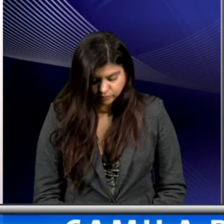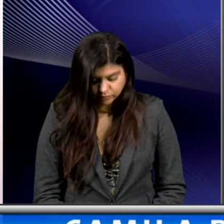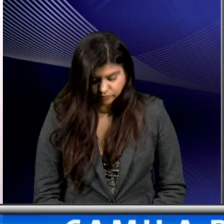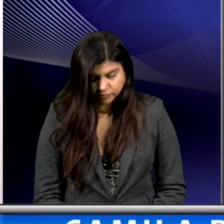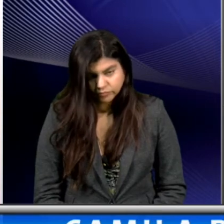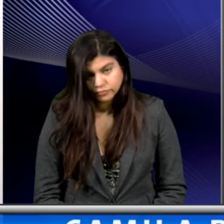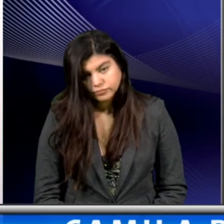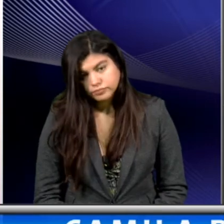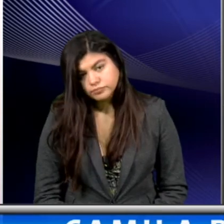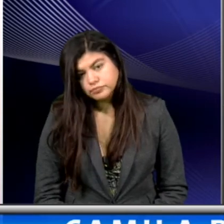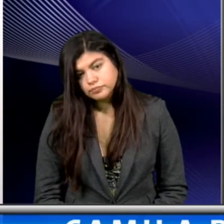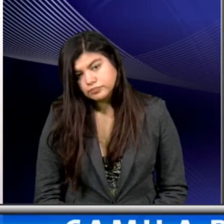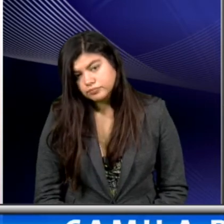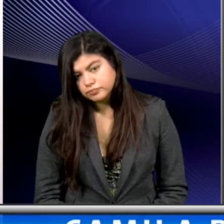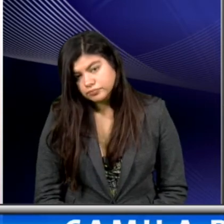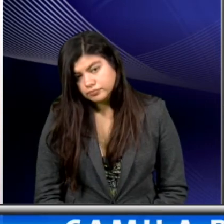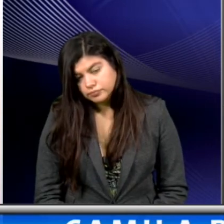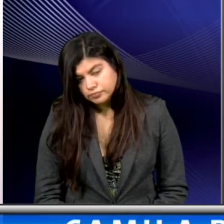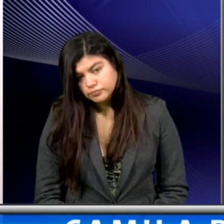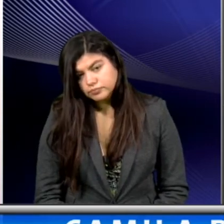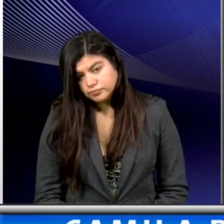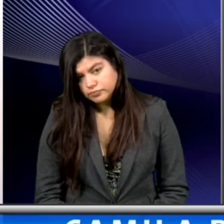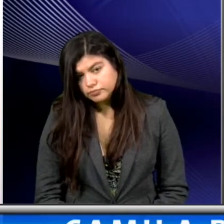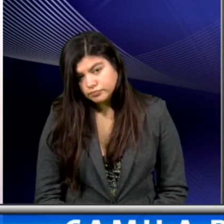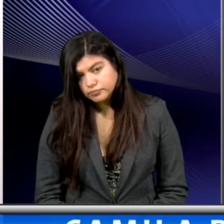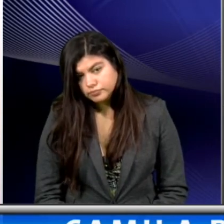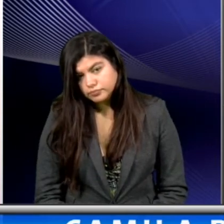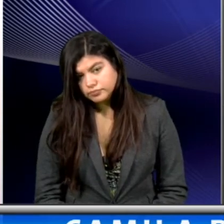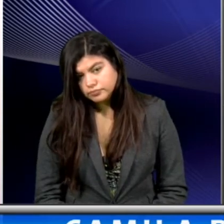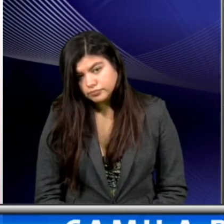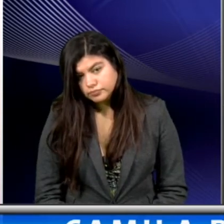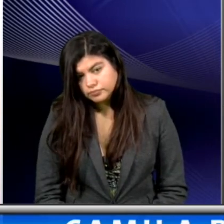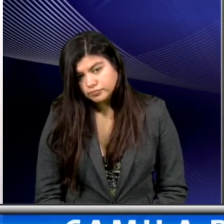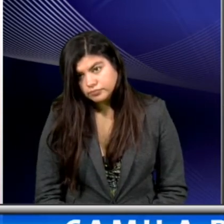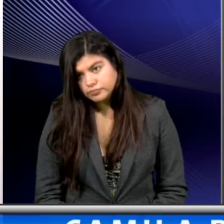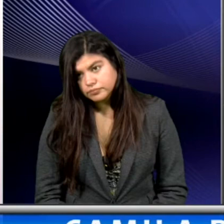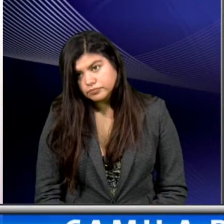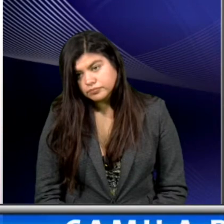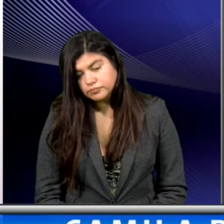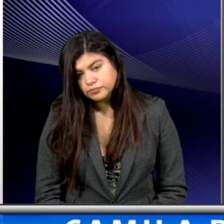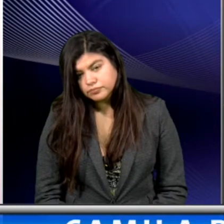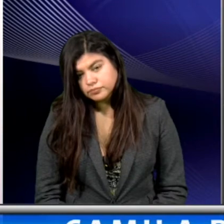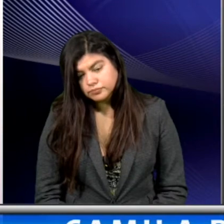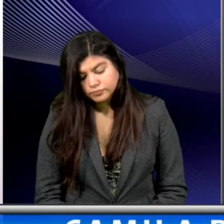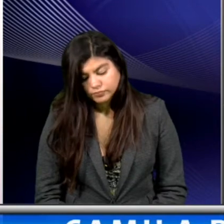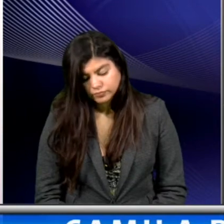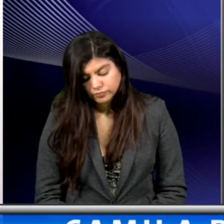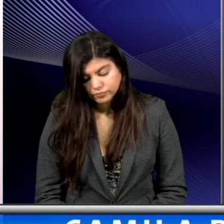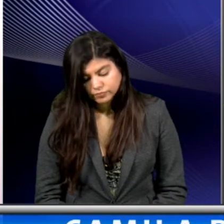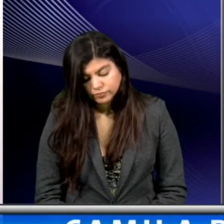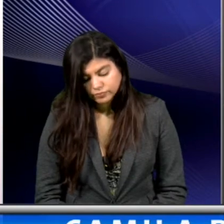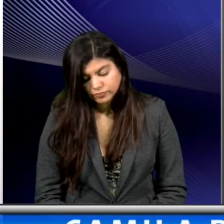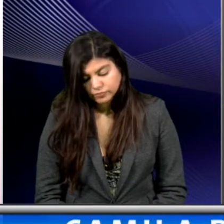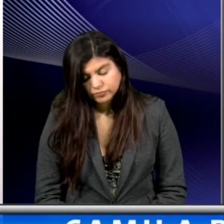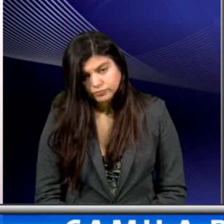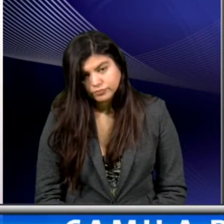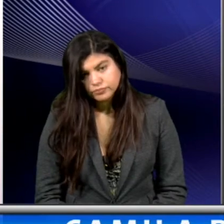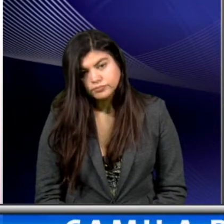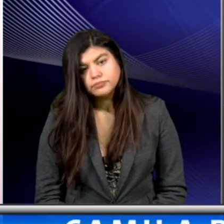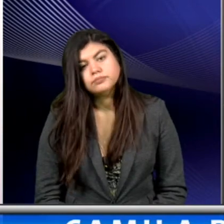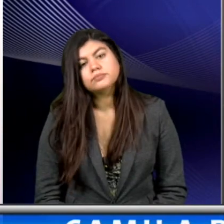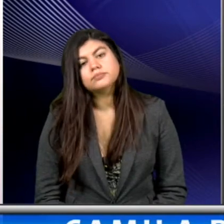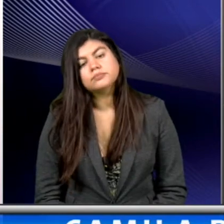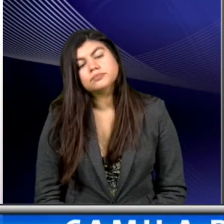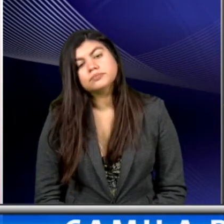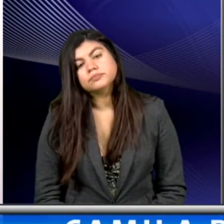salud, si lo vemos desde el componente más bien biológico, también tenemos problemas pulmonares, problemas